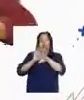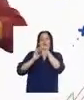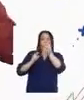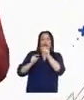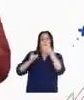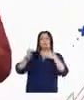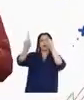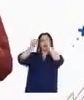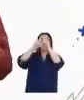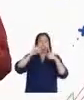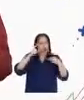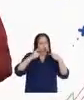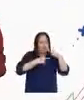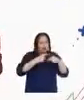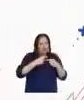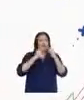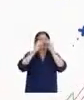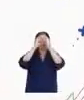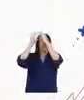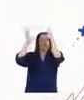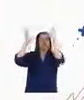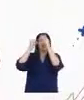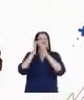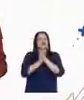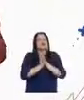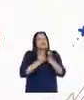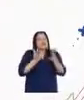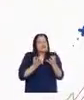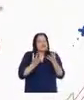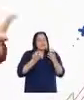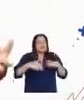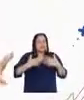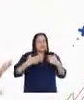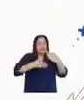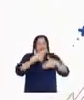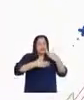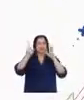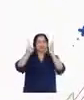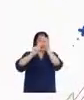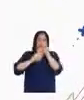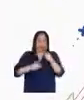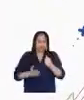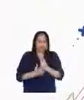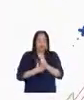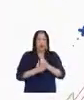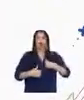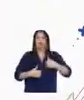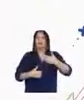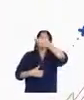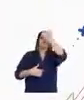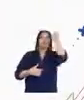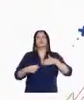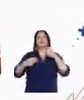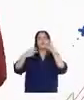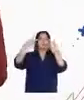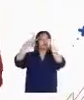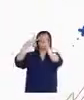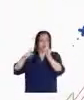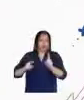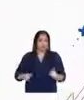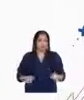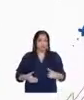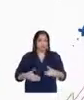meta, que sueñes con eso para que lo puedas alcanzar. Eso te ayudará a que no te olvides de tu propósito y